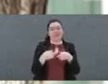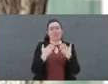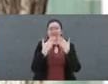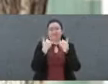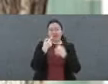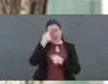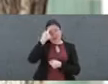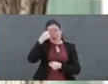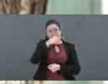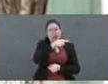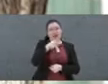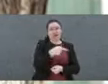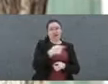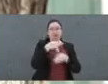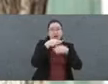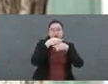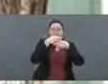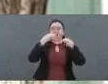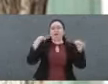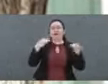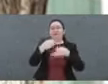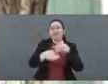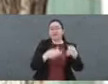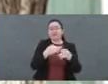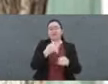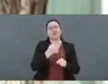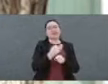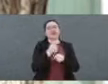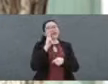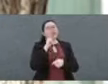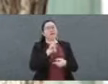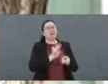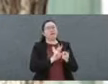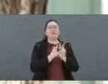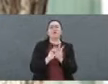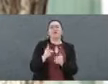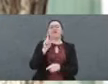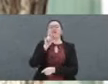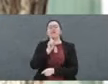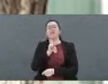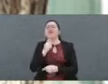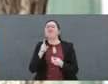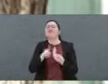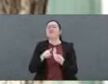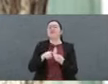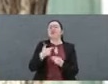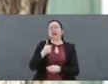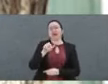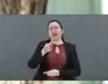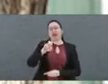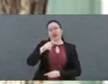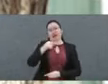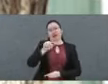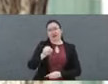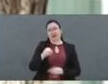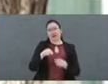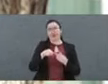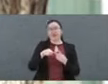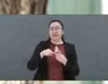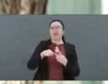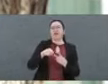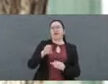informarle a detalle a las vecinas y vecinos. Aquí veo vecinas de Granjas México, de Exegidos, de Magdalena Mixhuca, que son